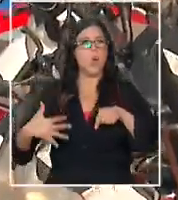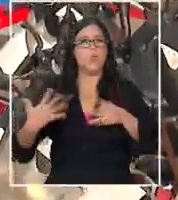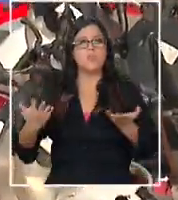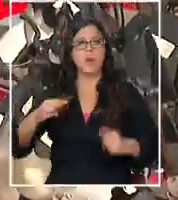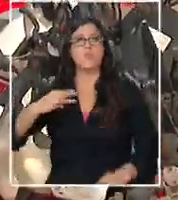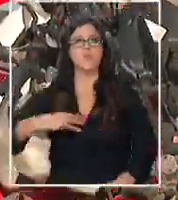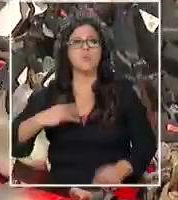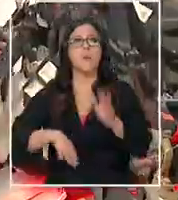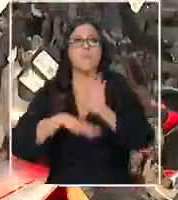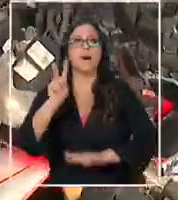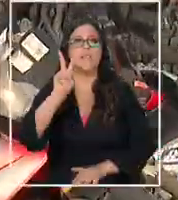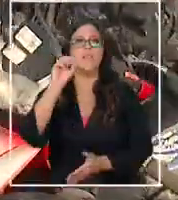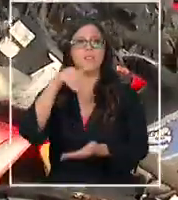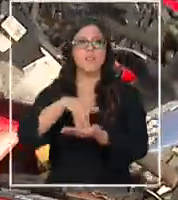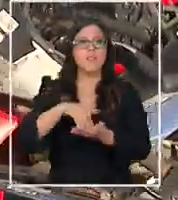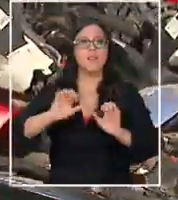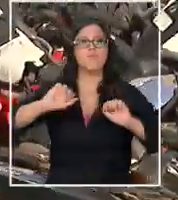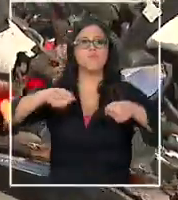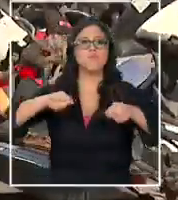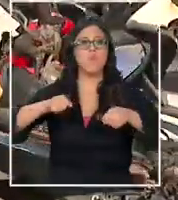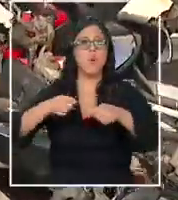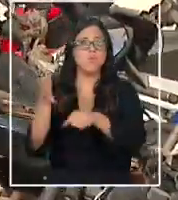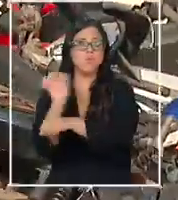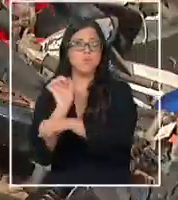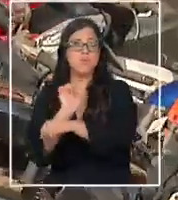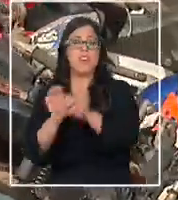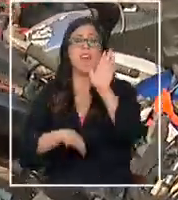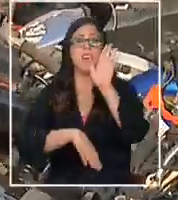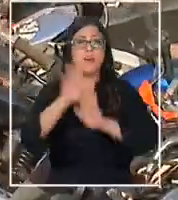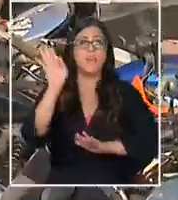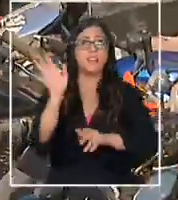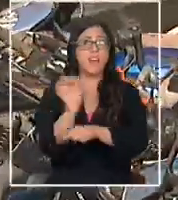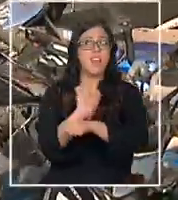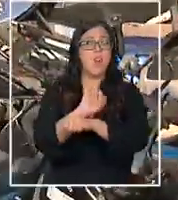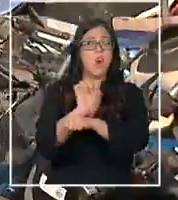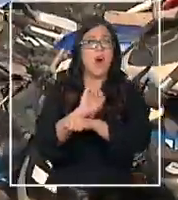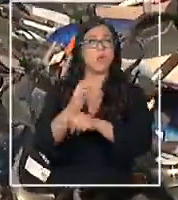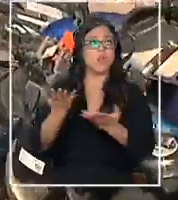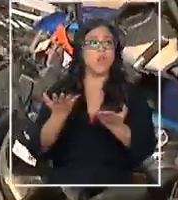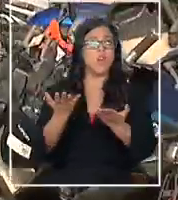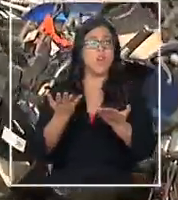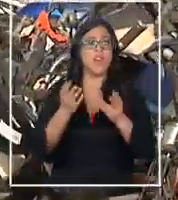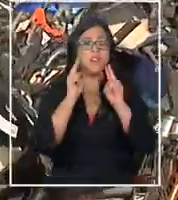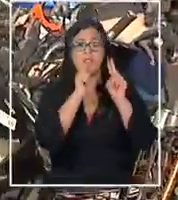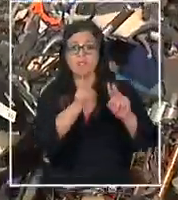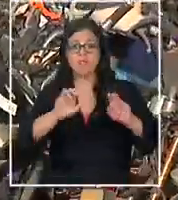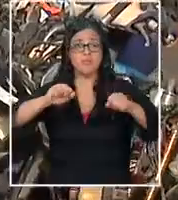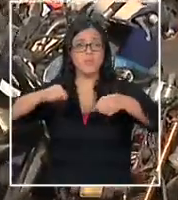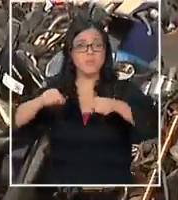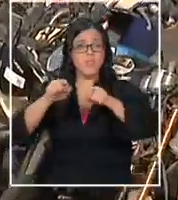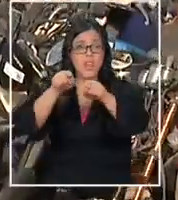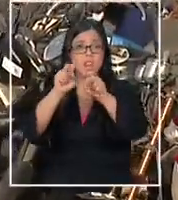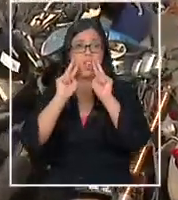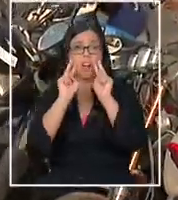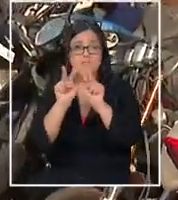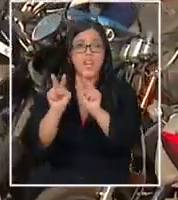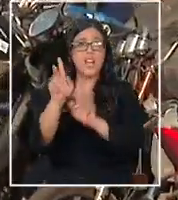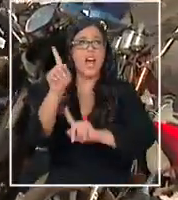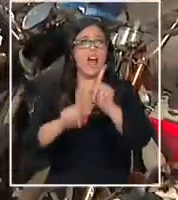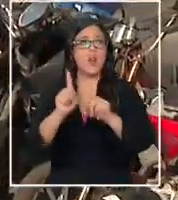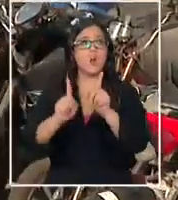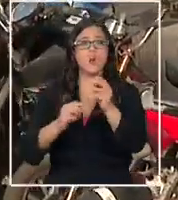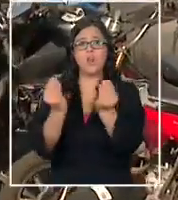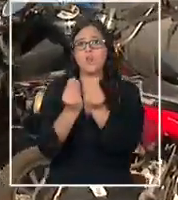municipal, donde hay más de 20.000 vehículos. La mitad de todos los autos que están aquí son motocicletas. Motocicletas como esta, algunas que llevan